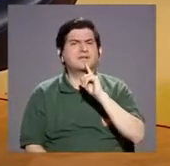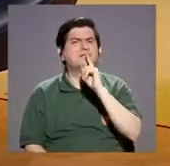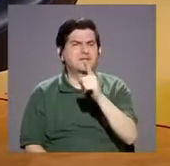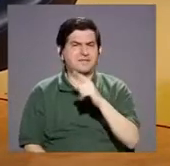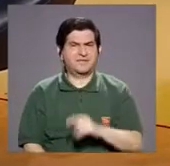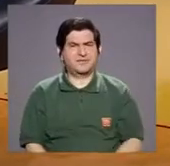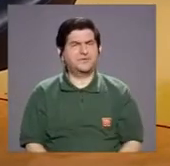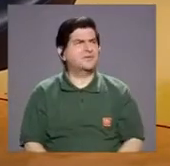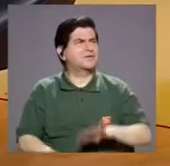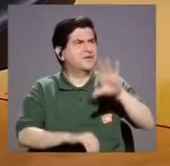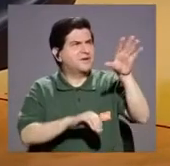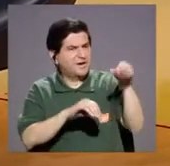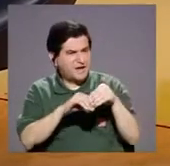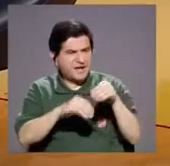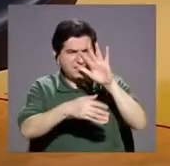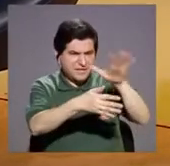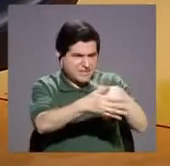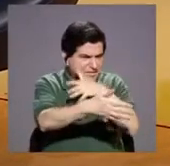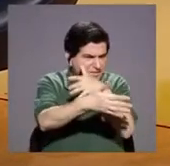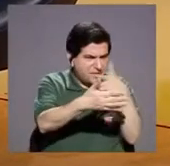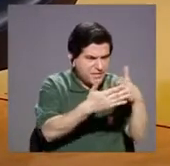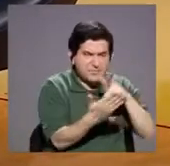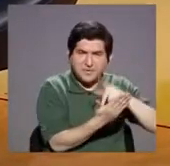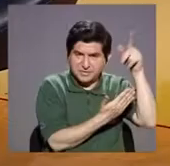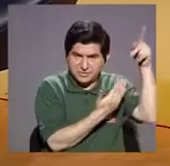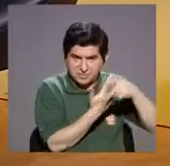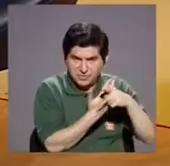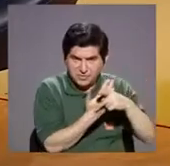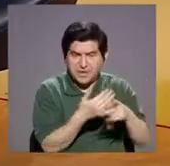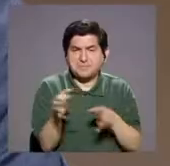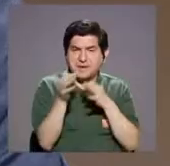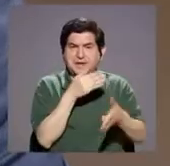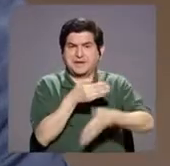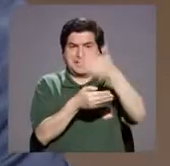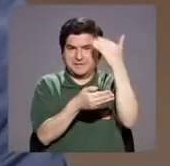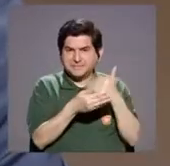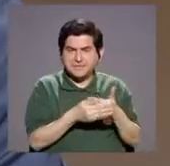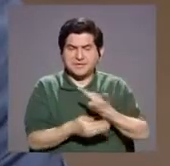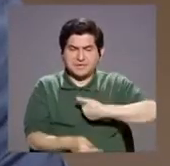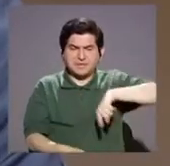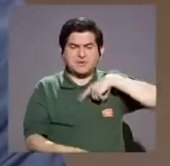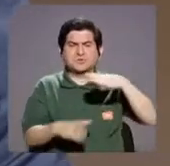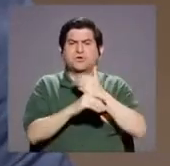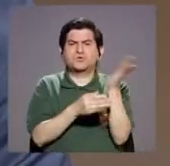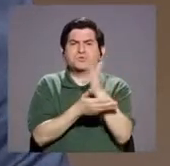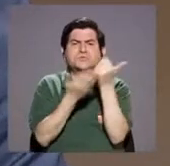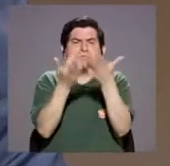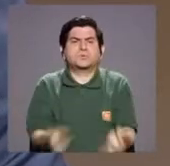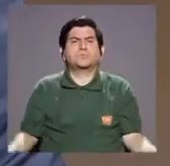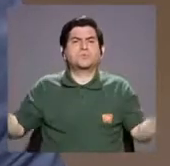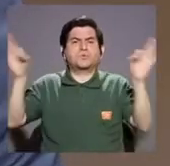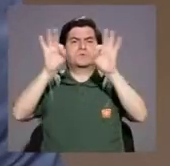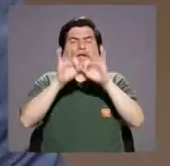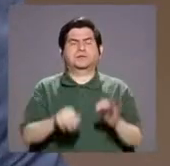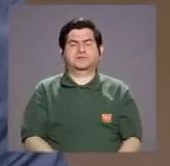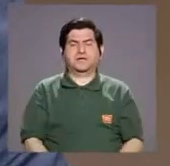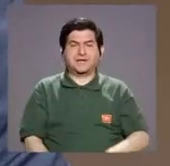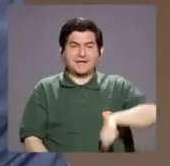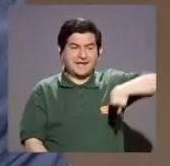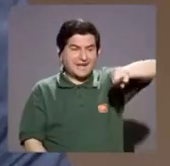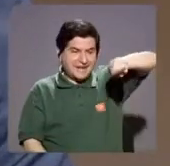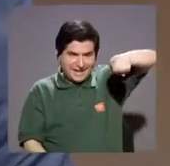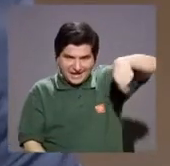además de la parrilla de programación que le comentaba en el bloque anterior hicimos algo que yo creo que es fundamental y es traer al canal